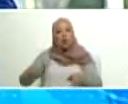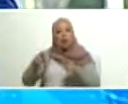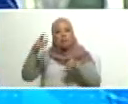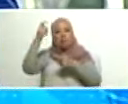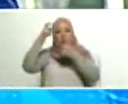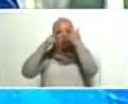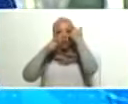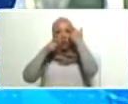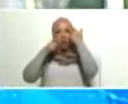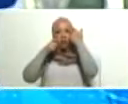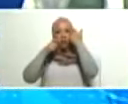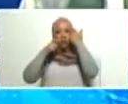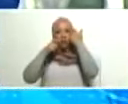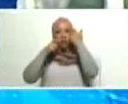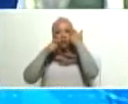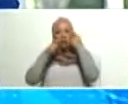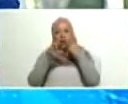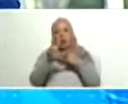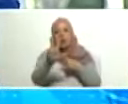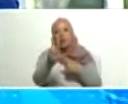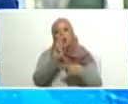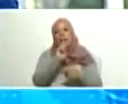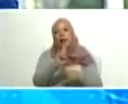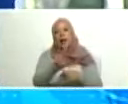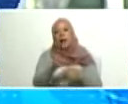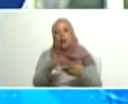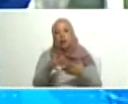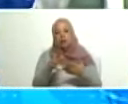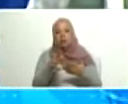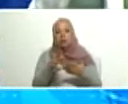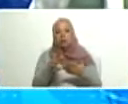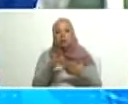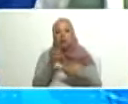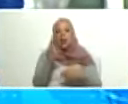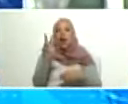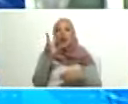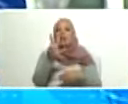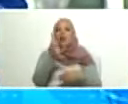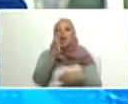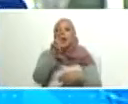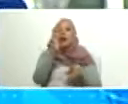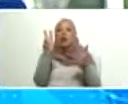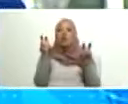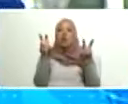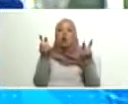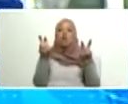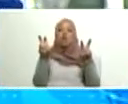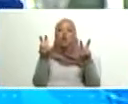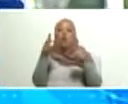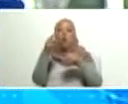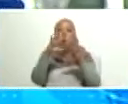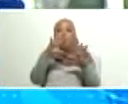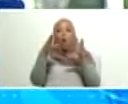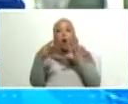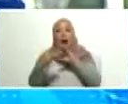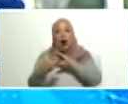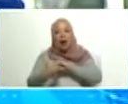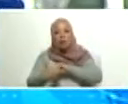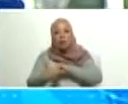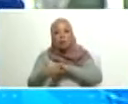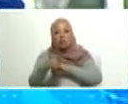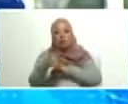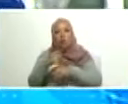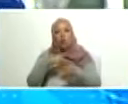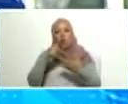Chávez, de las 3R, ya adaptadas a una nueva época. Y le